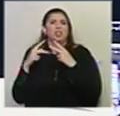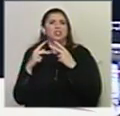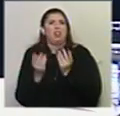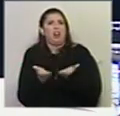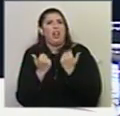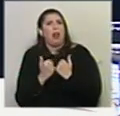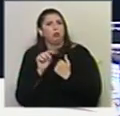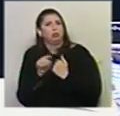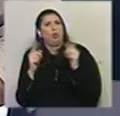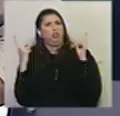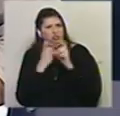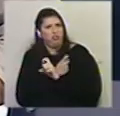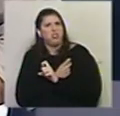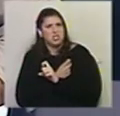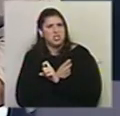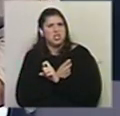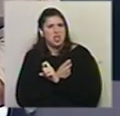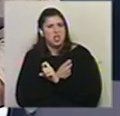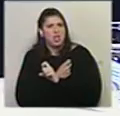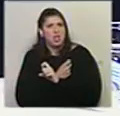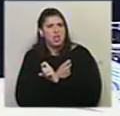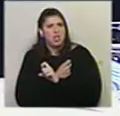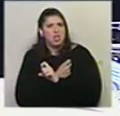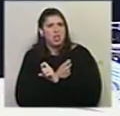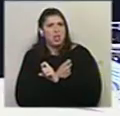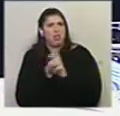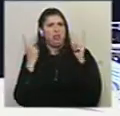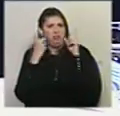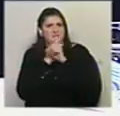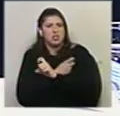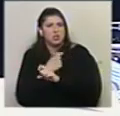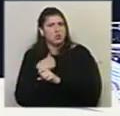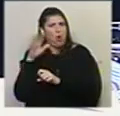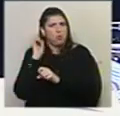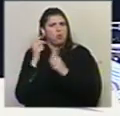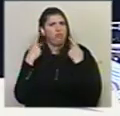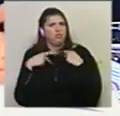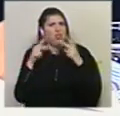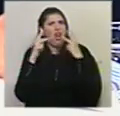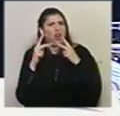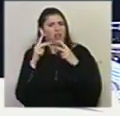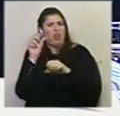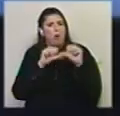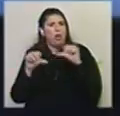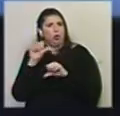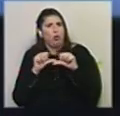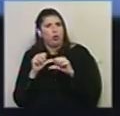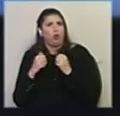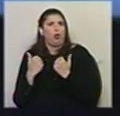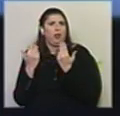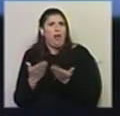eso, ¿eh? Sí. Es difícil. Viaje, cuando yo escucho viajes, regalos, laboratorio, médico. Yo viajo con la